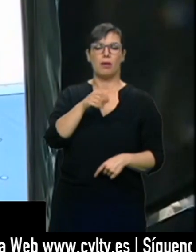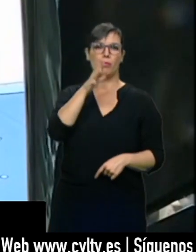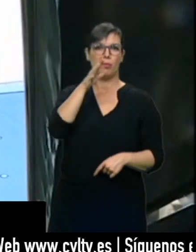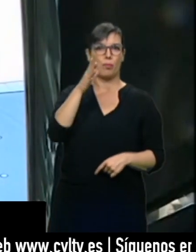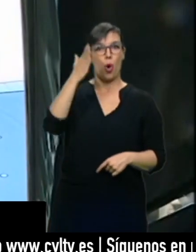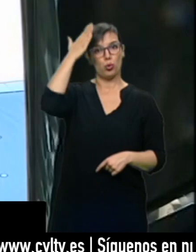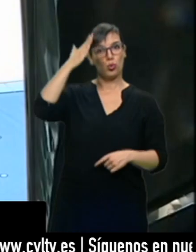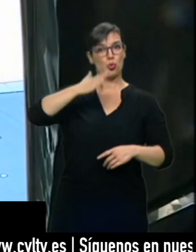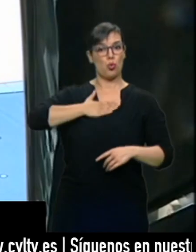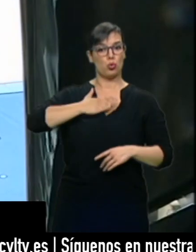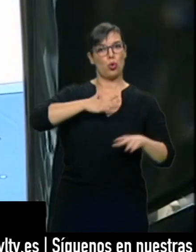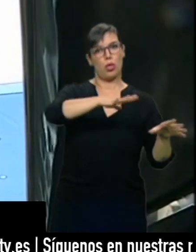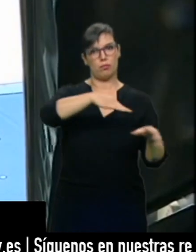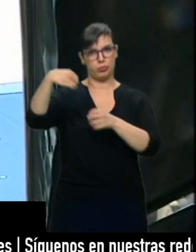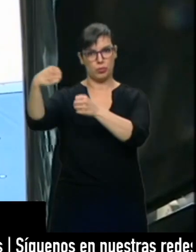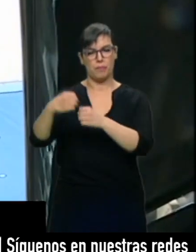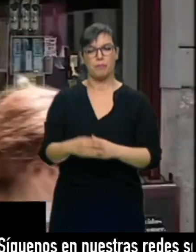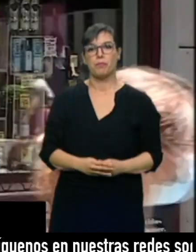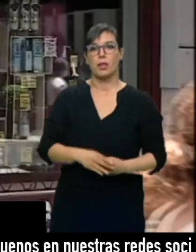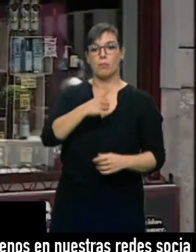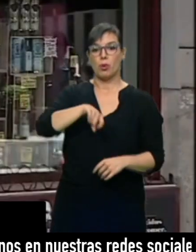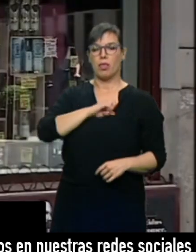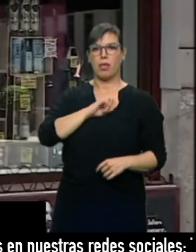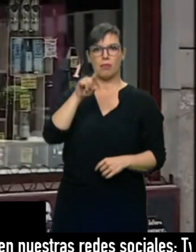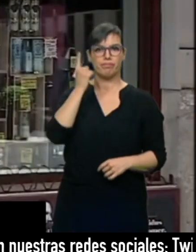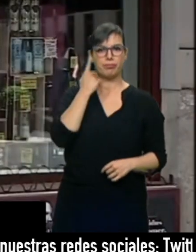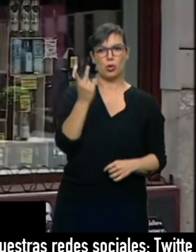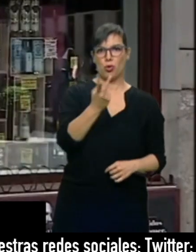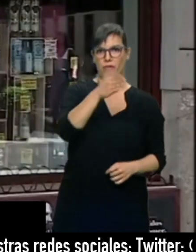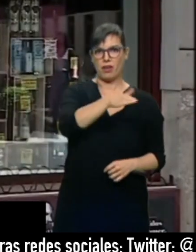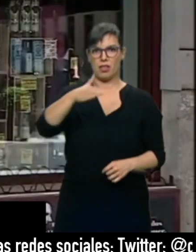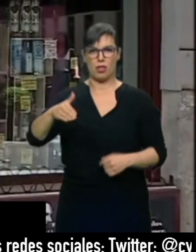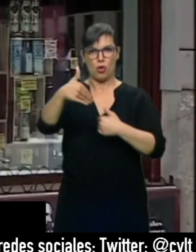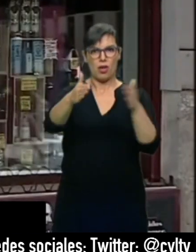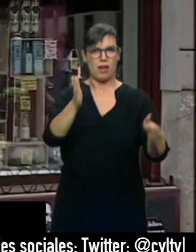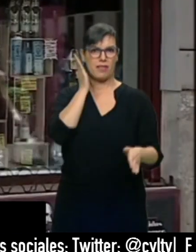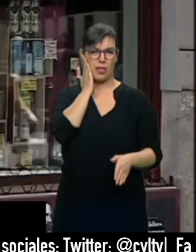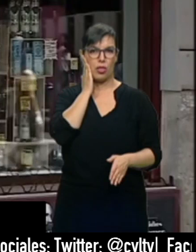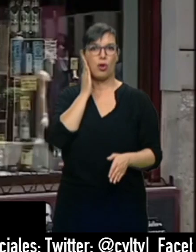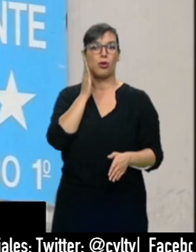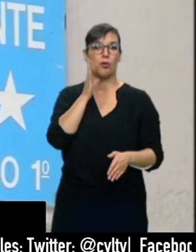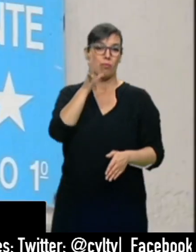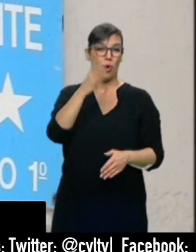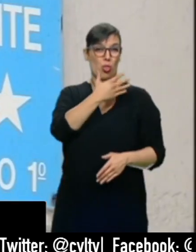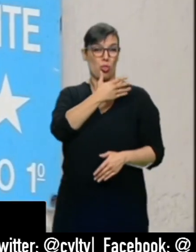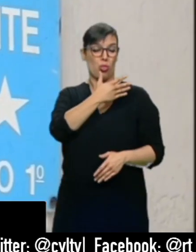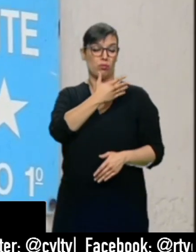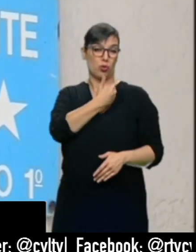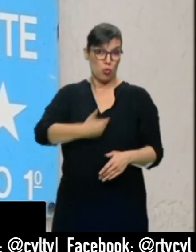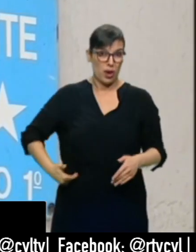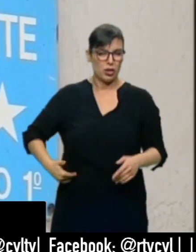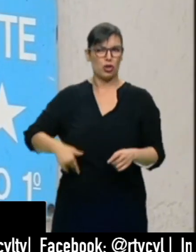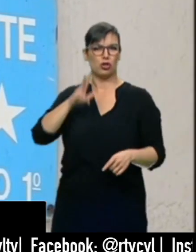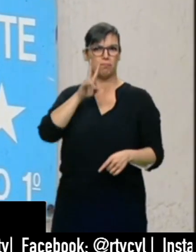custodia del pequeño. La policía encontró los cuerpos sin vida de madre e hijo en la habitación, alertados por los dueños del hostal que no